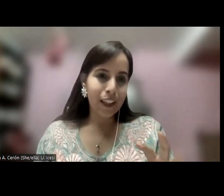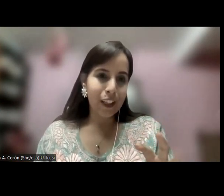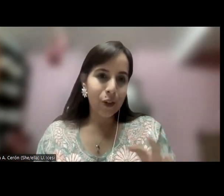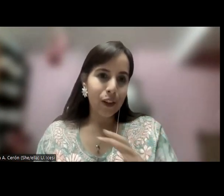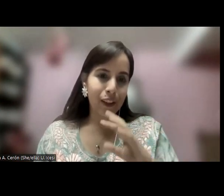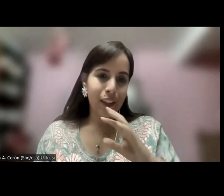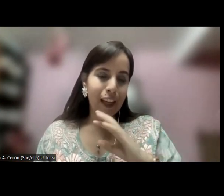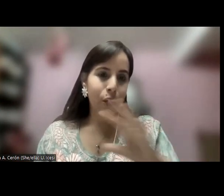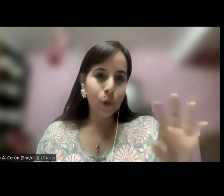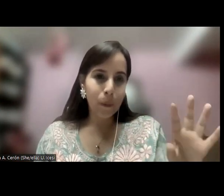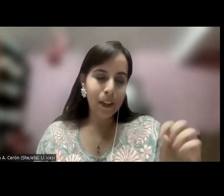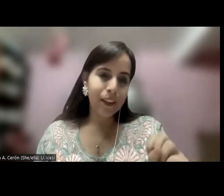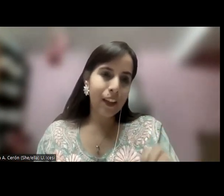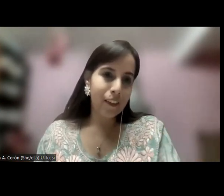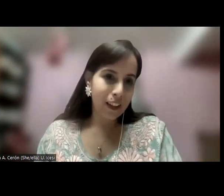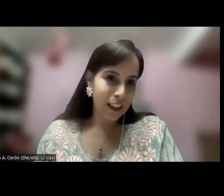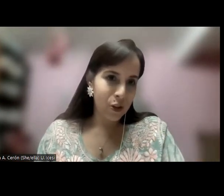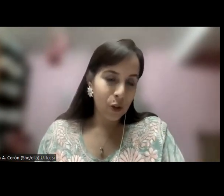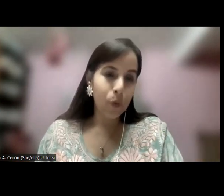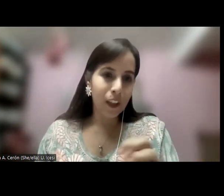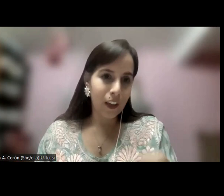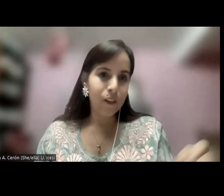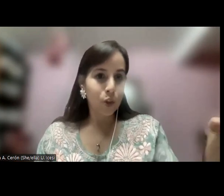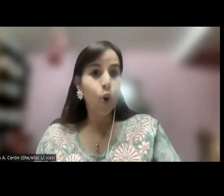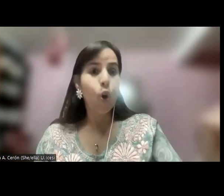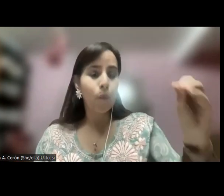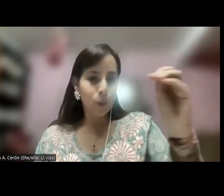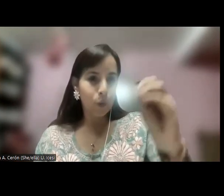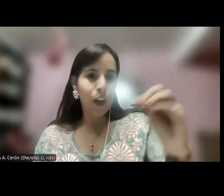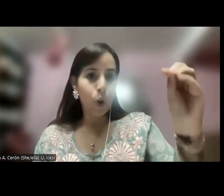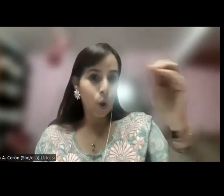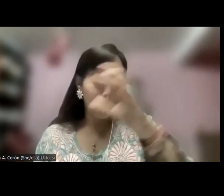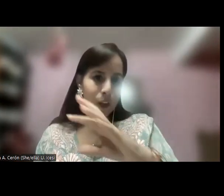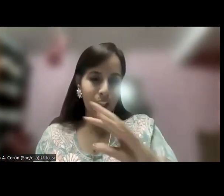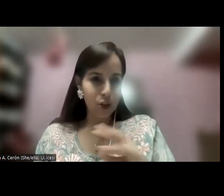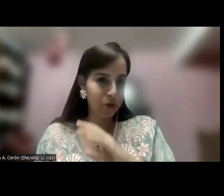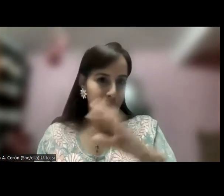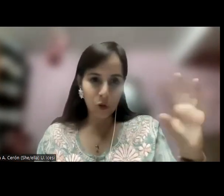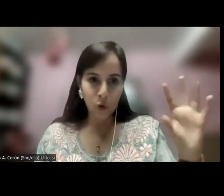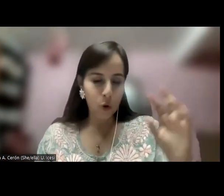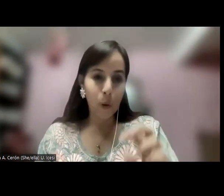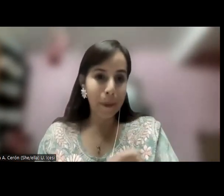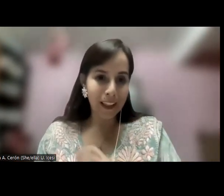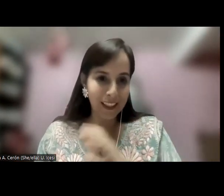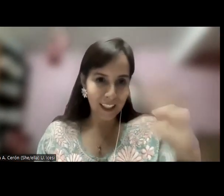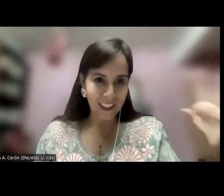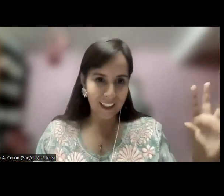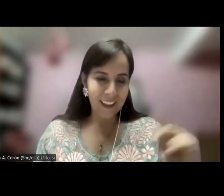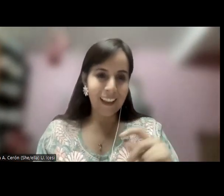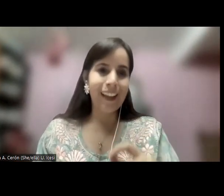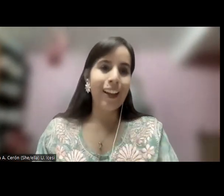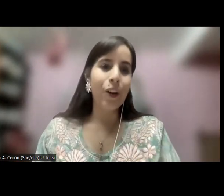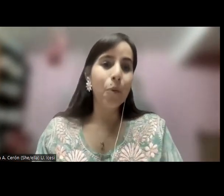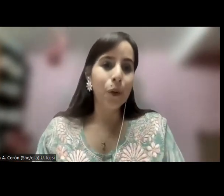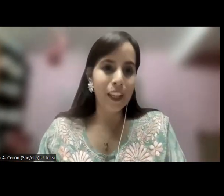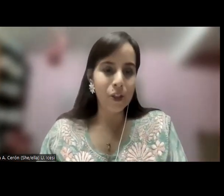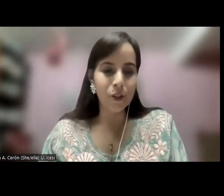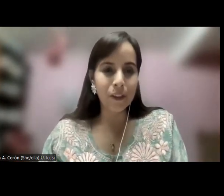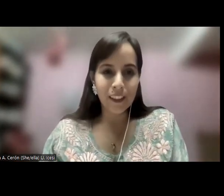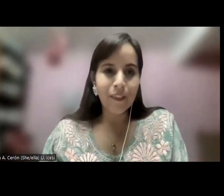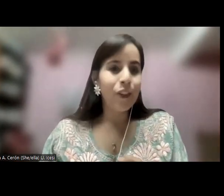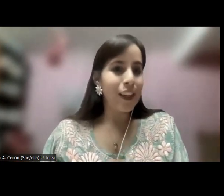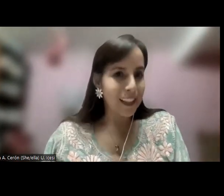borrador de decreto en ninguna parte habla derecho al cuidado con cuidado como derecho no aparece como